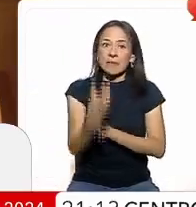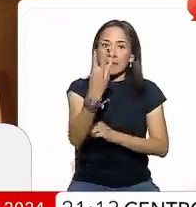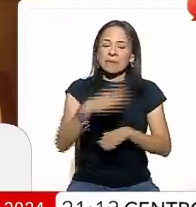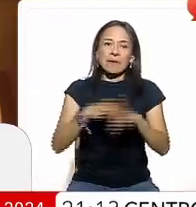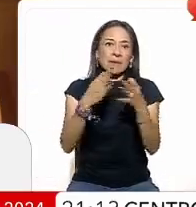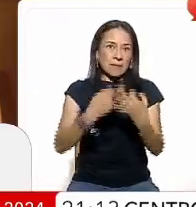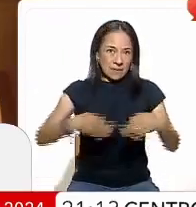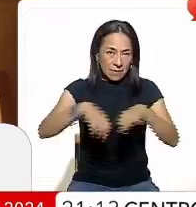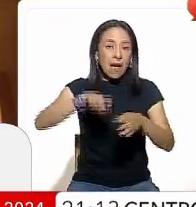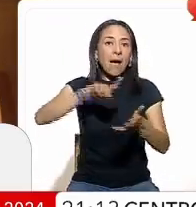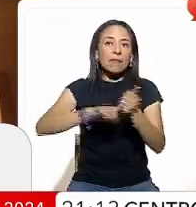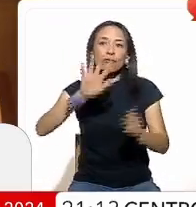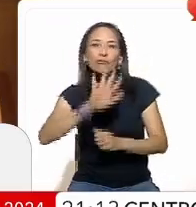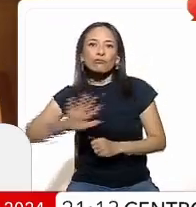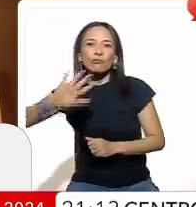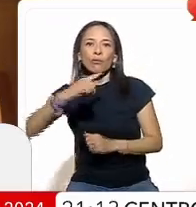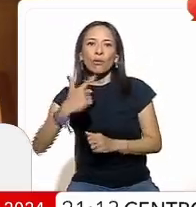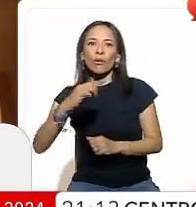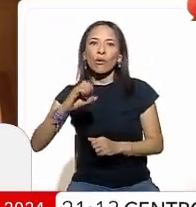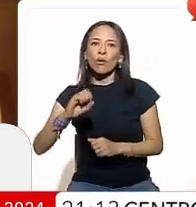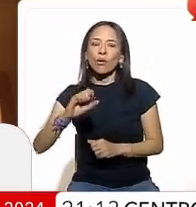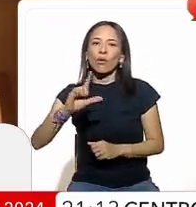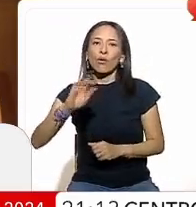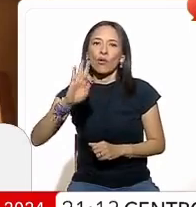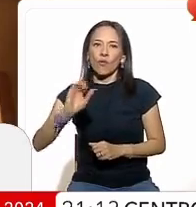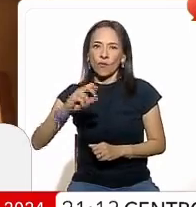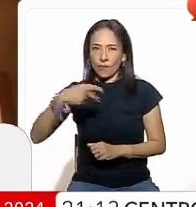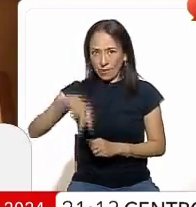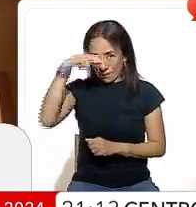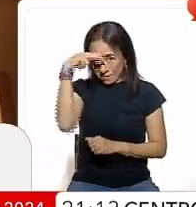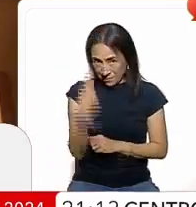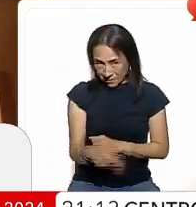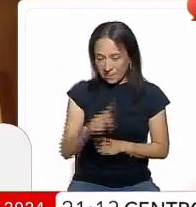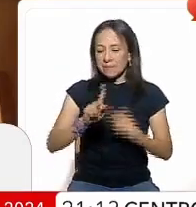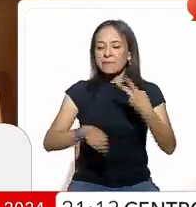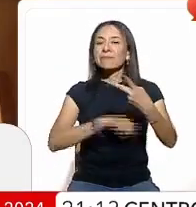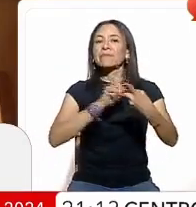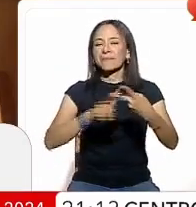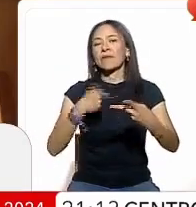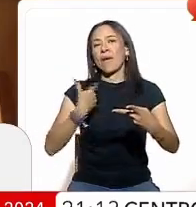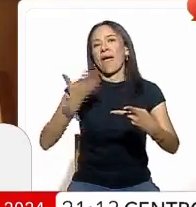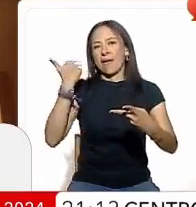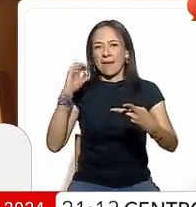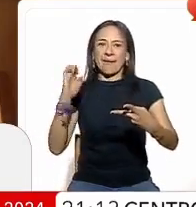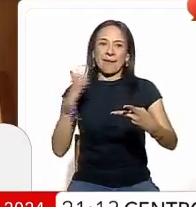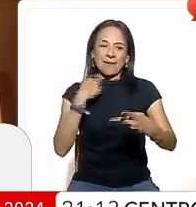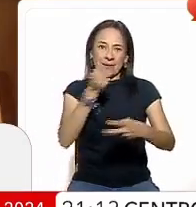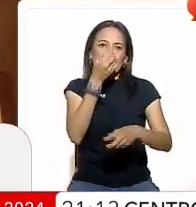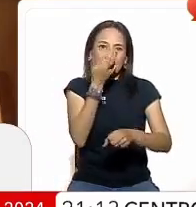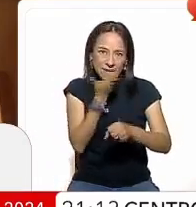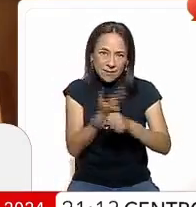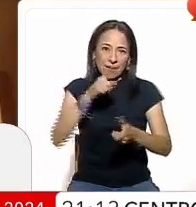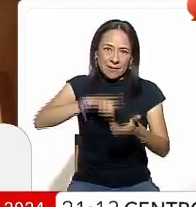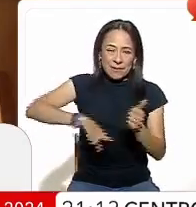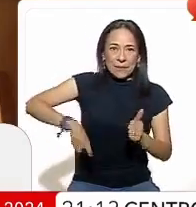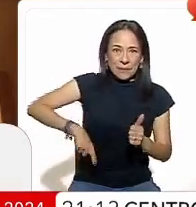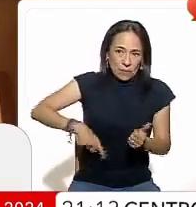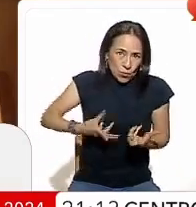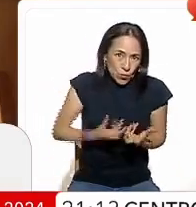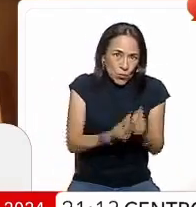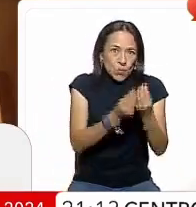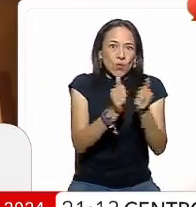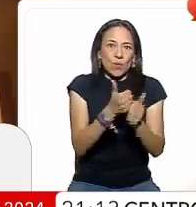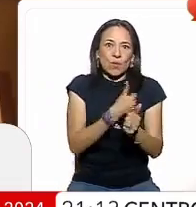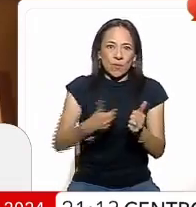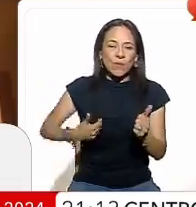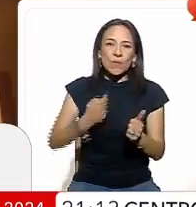Golfo de México. Segundo, porque yo venía de ser secretaria de Estado, estar en el gobierno del presidente López